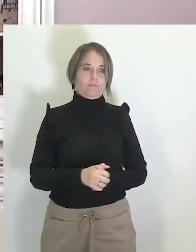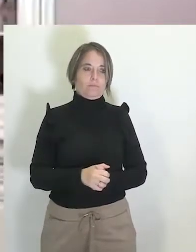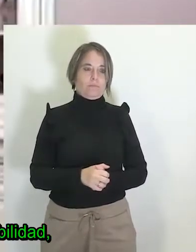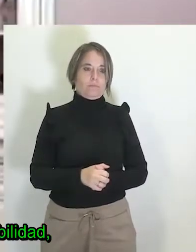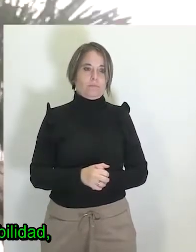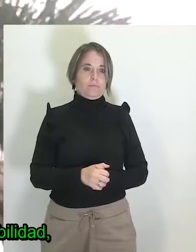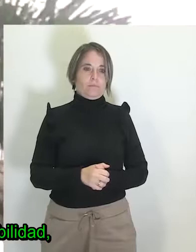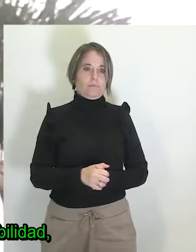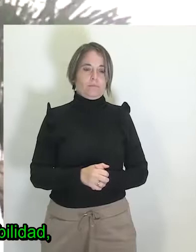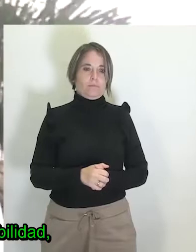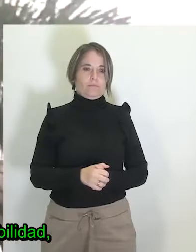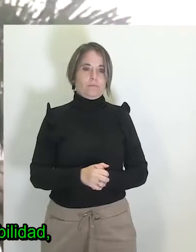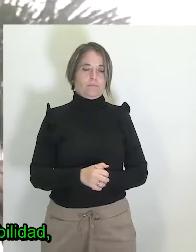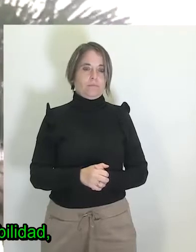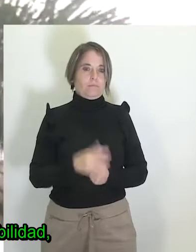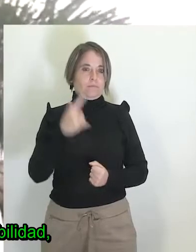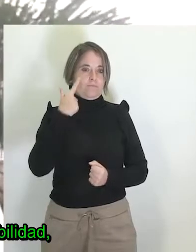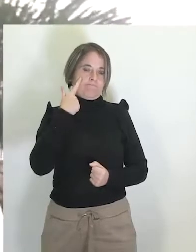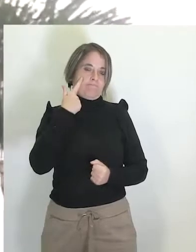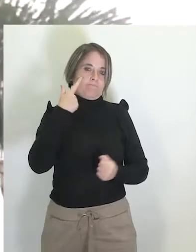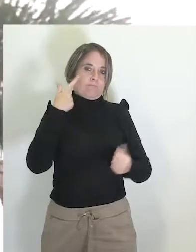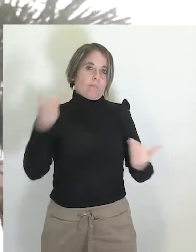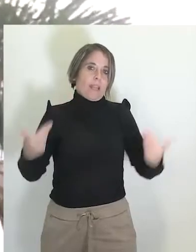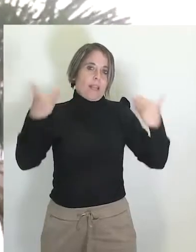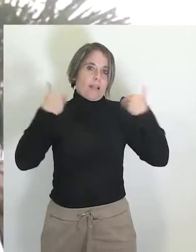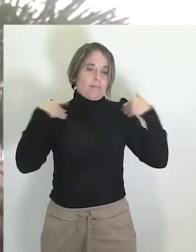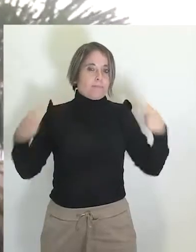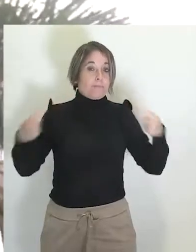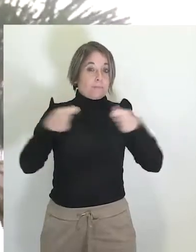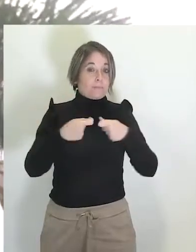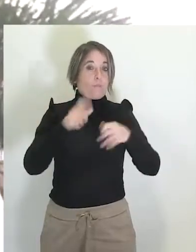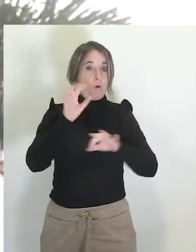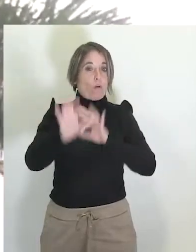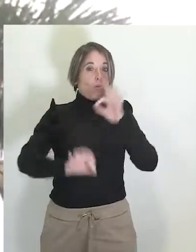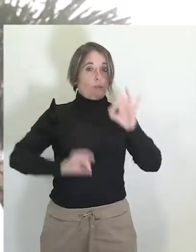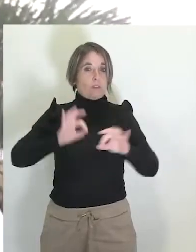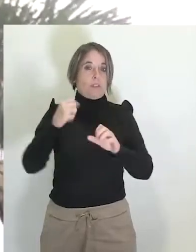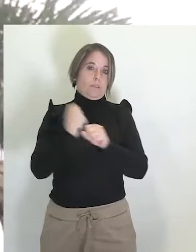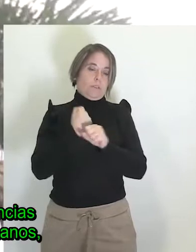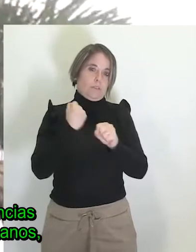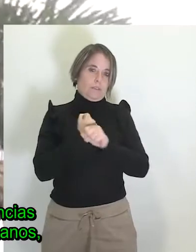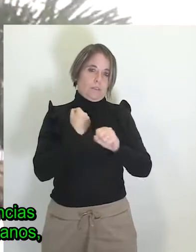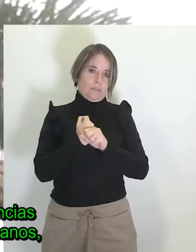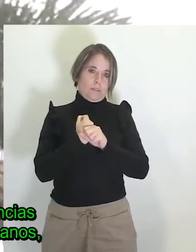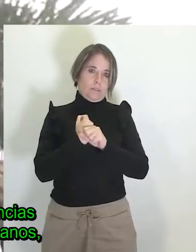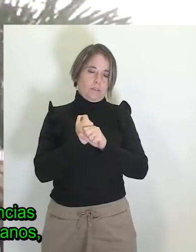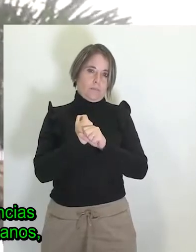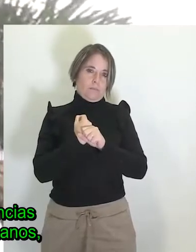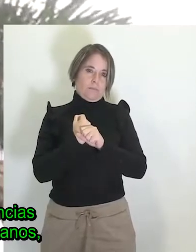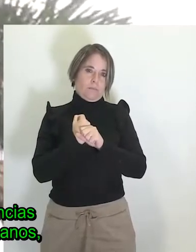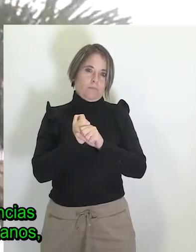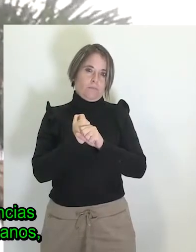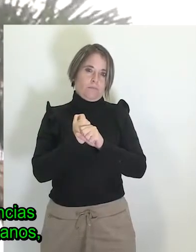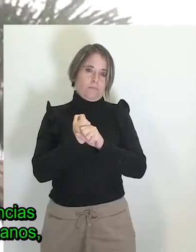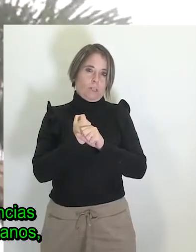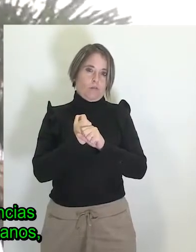Mira, yo creo que como por responsabilidad las organizaciones que estamos trabajando en